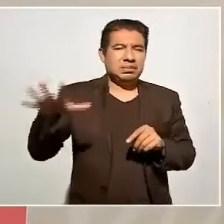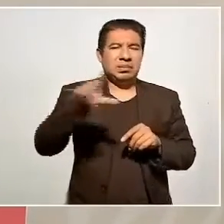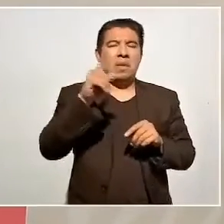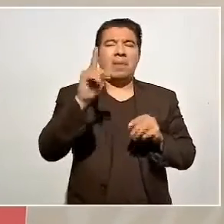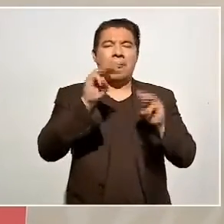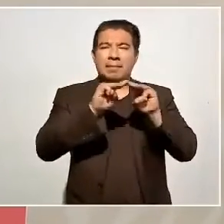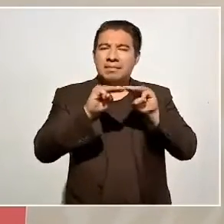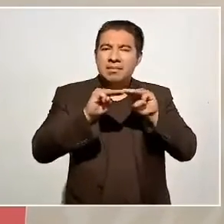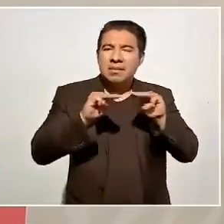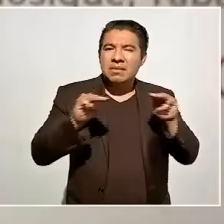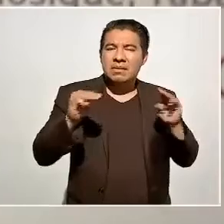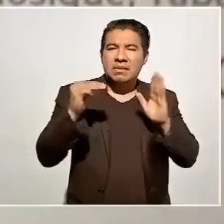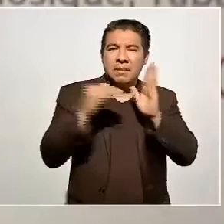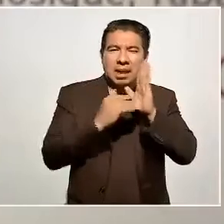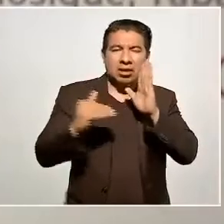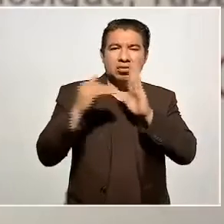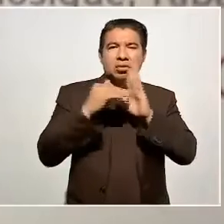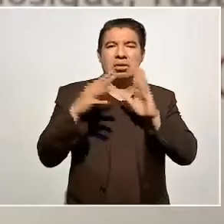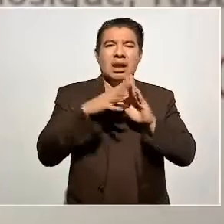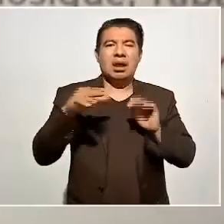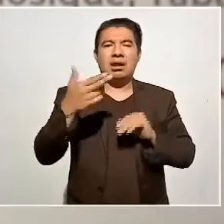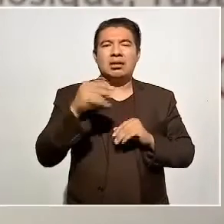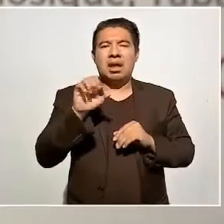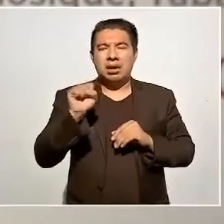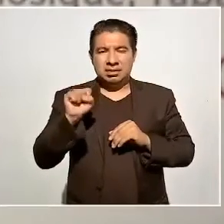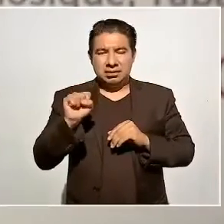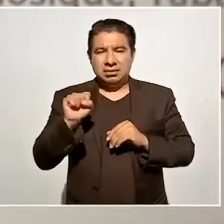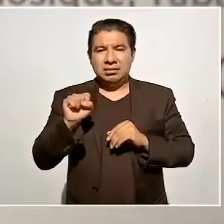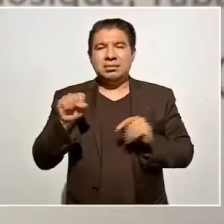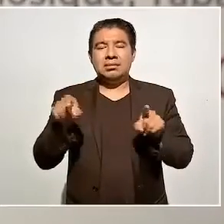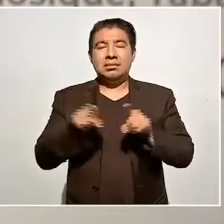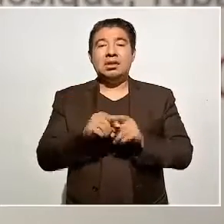están trabajando en este programa